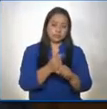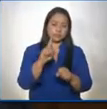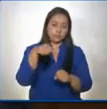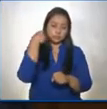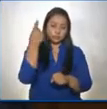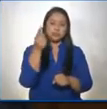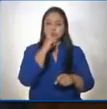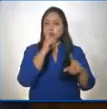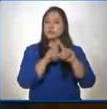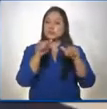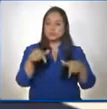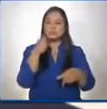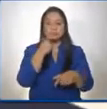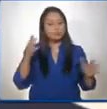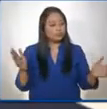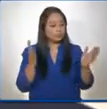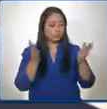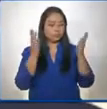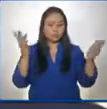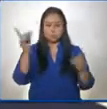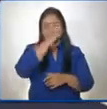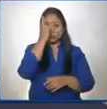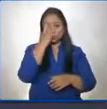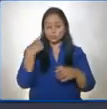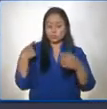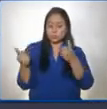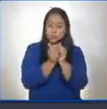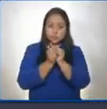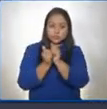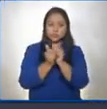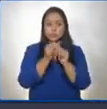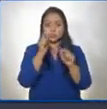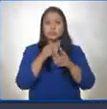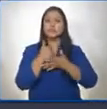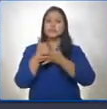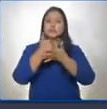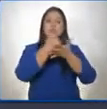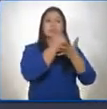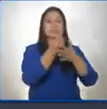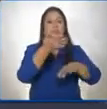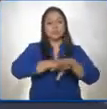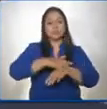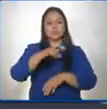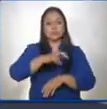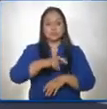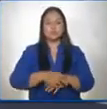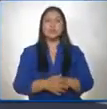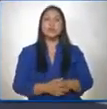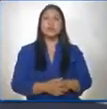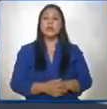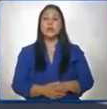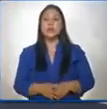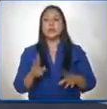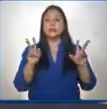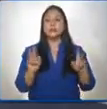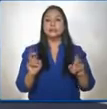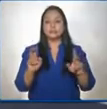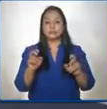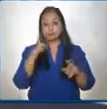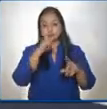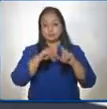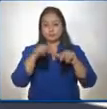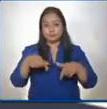que sigamos trabajando unidos en beneficio de los más necesitados. En el marco anterior, entonces,